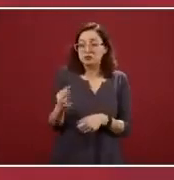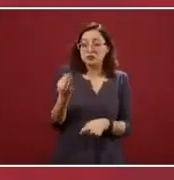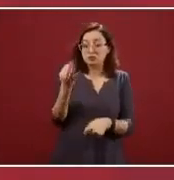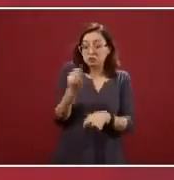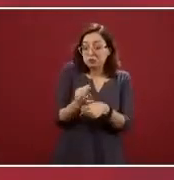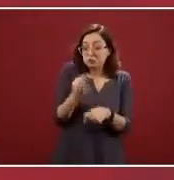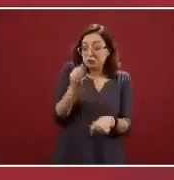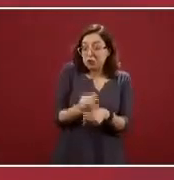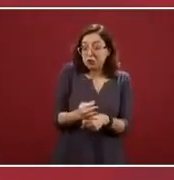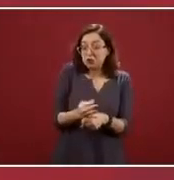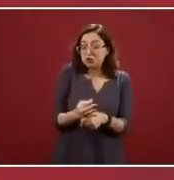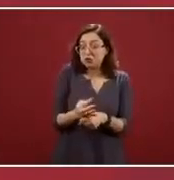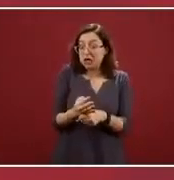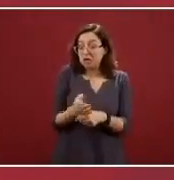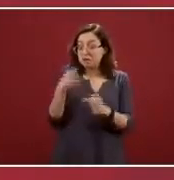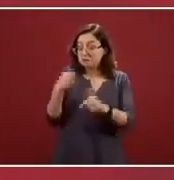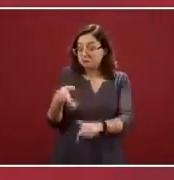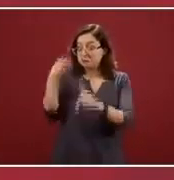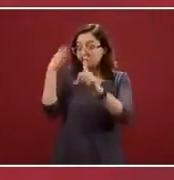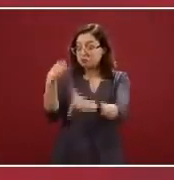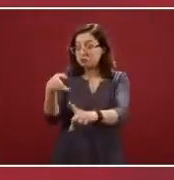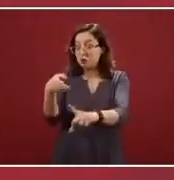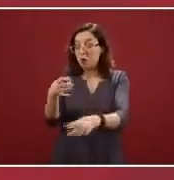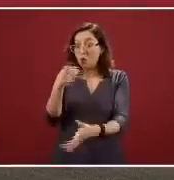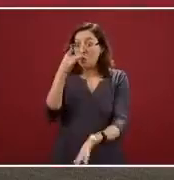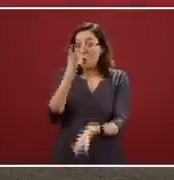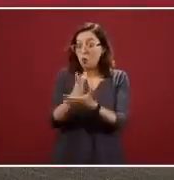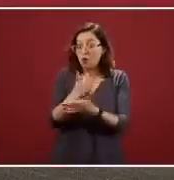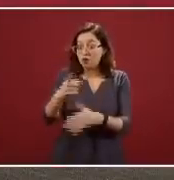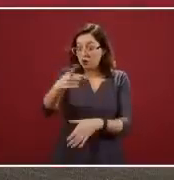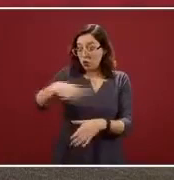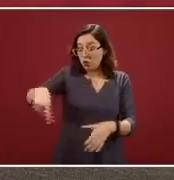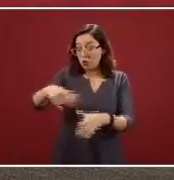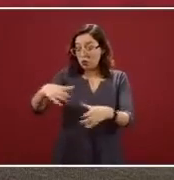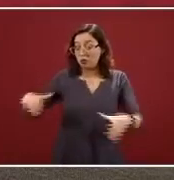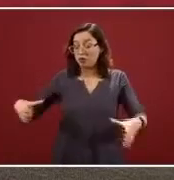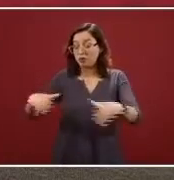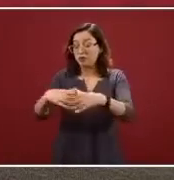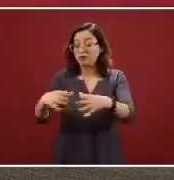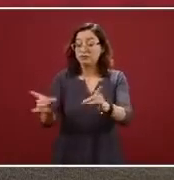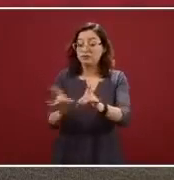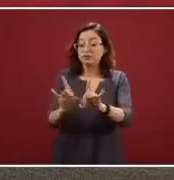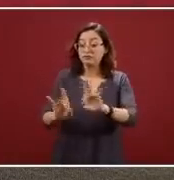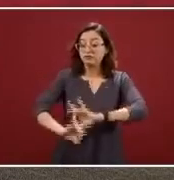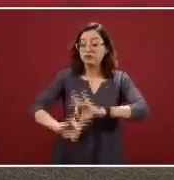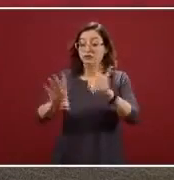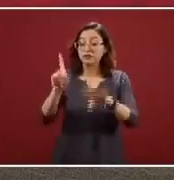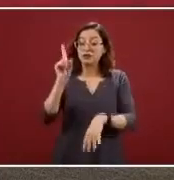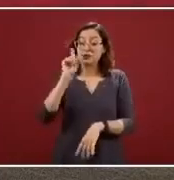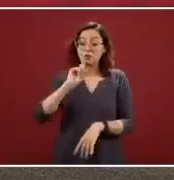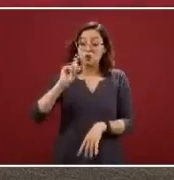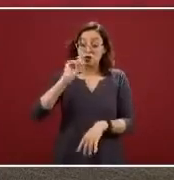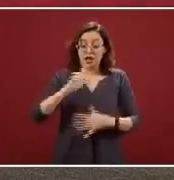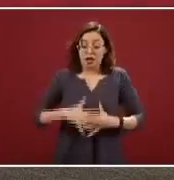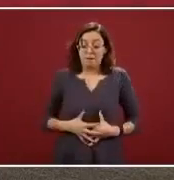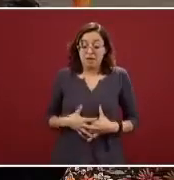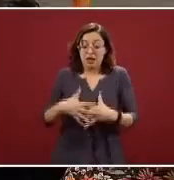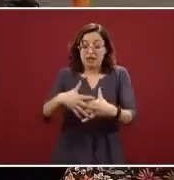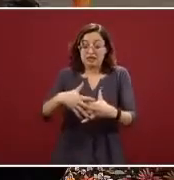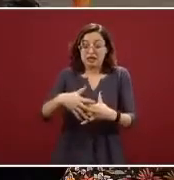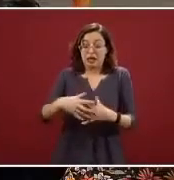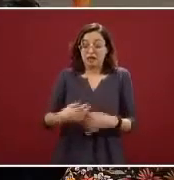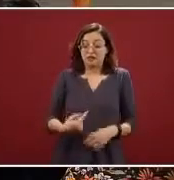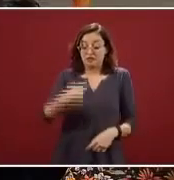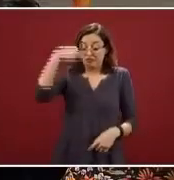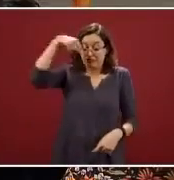transmisión vertical. Le decimos nosotros transmisión vertical, precisamente aquella que puede suceder si la mamá al estar enferma contagia